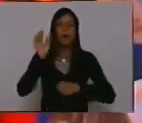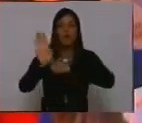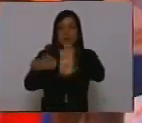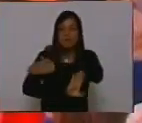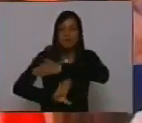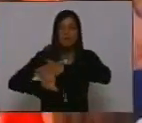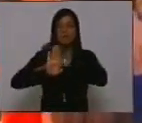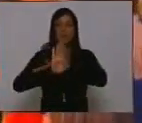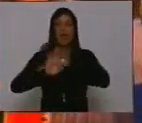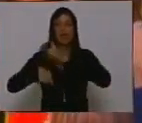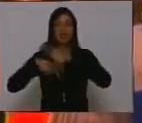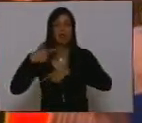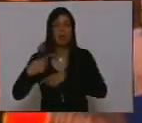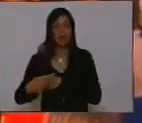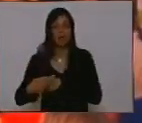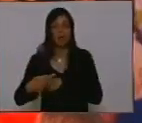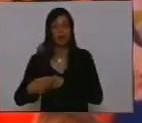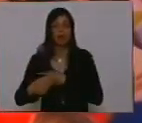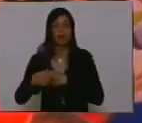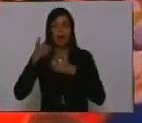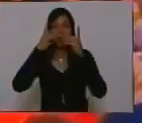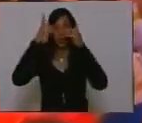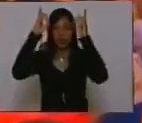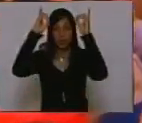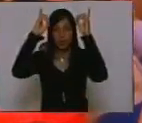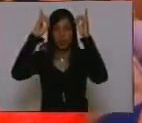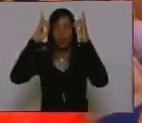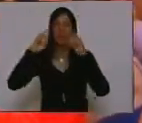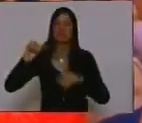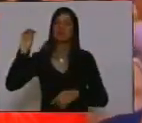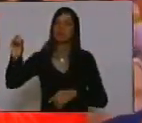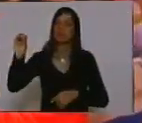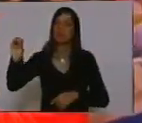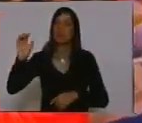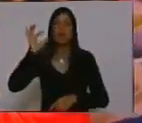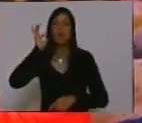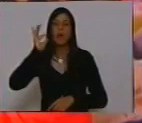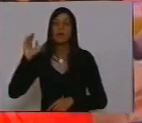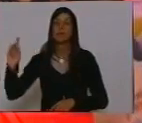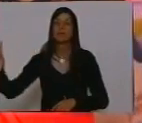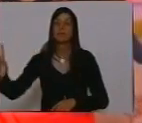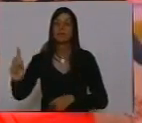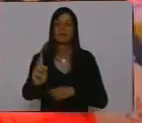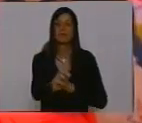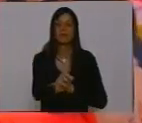mayores. Seguidamente concedió el derecho de palabra a la ciudadana